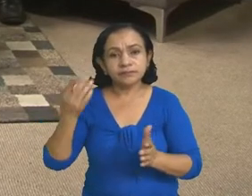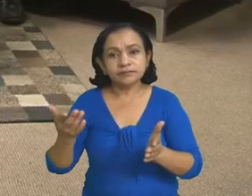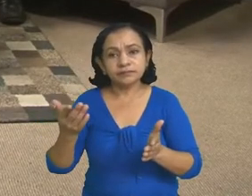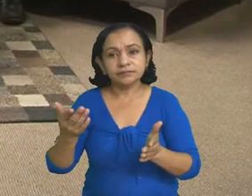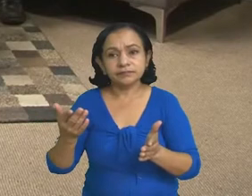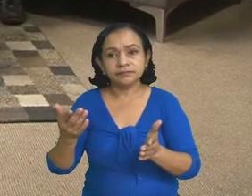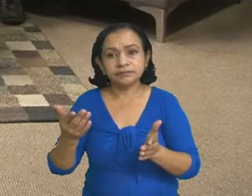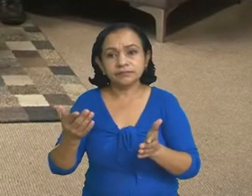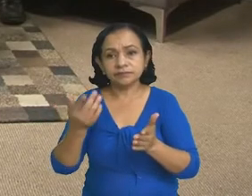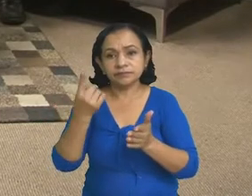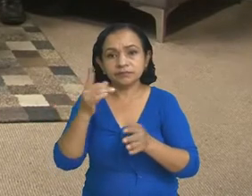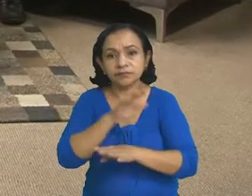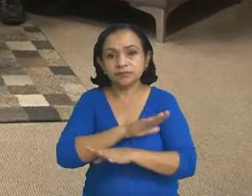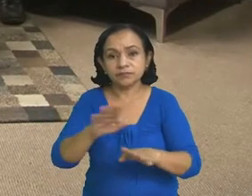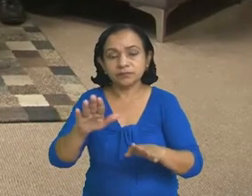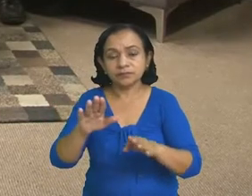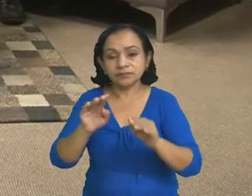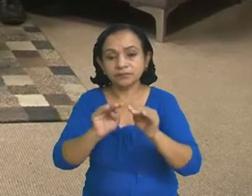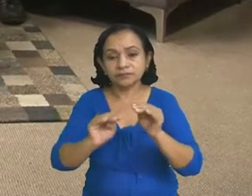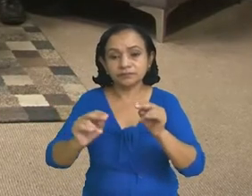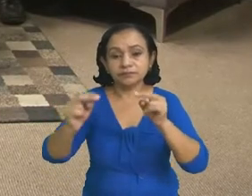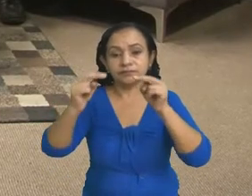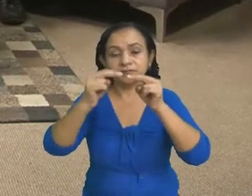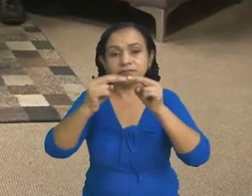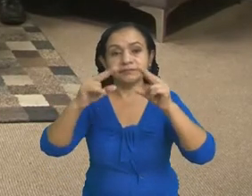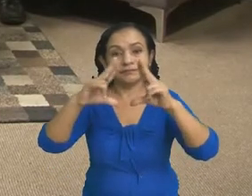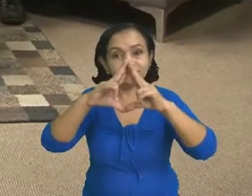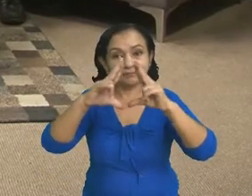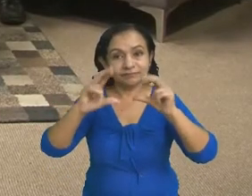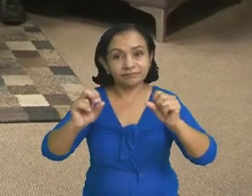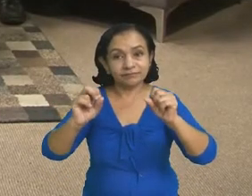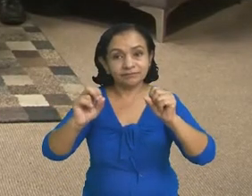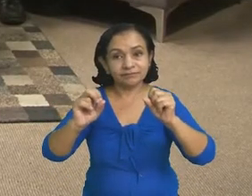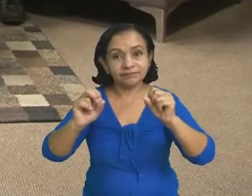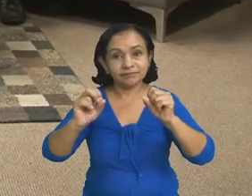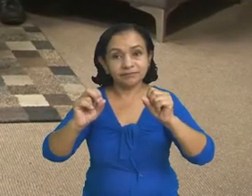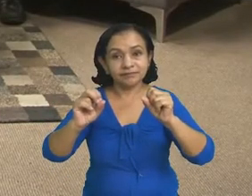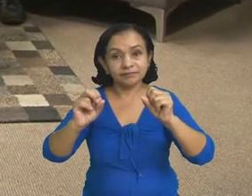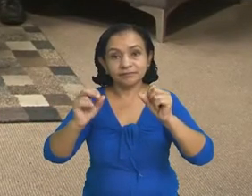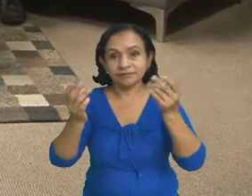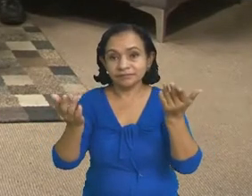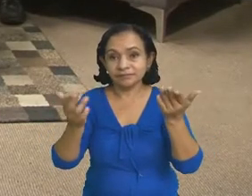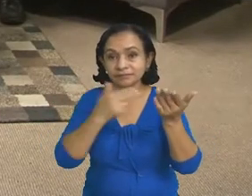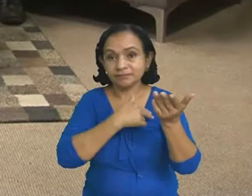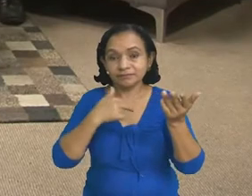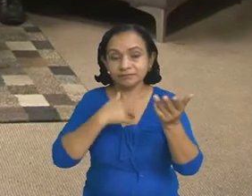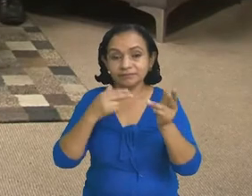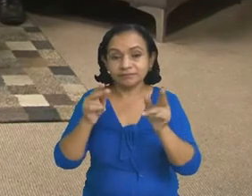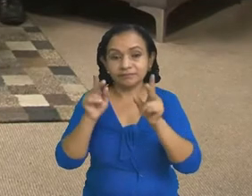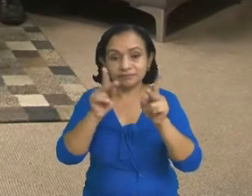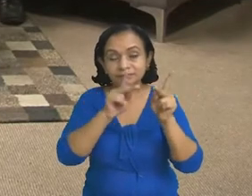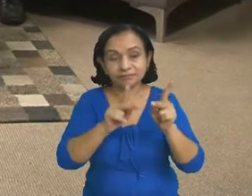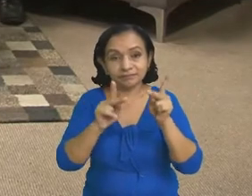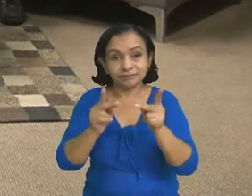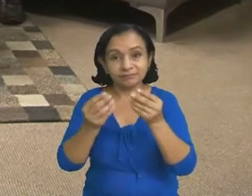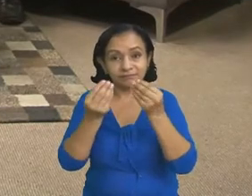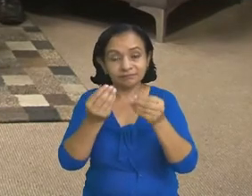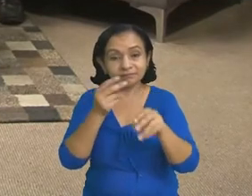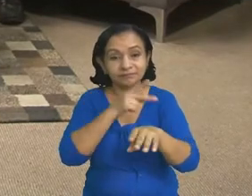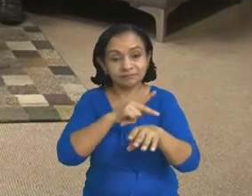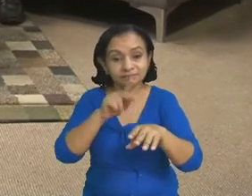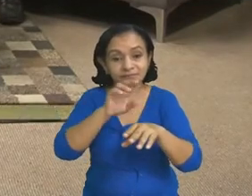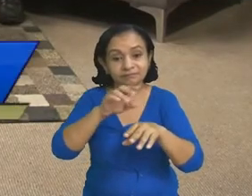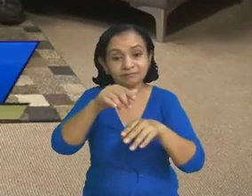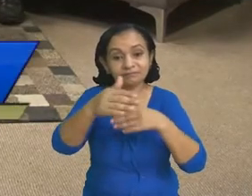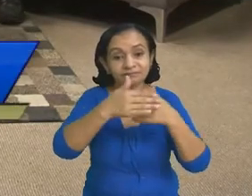Will sería como el último eslabón en el país que no está en lo que es casi de la población bastante